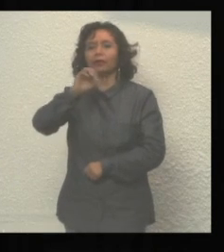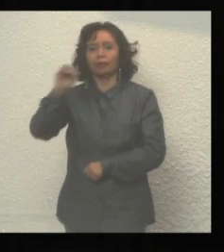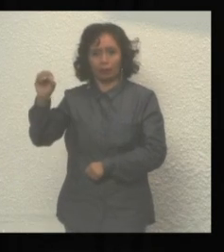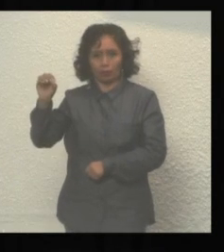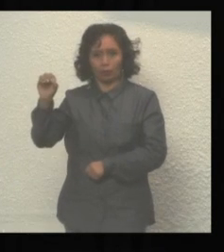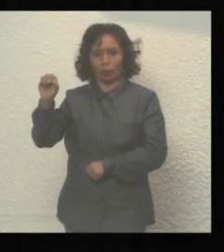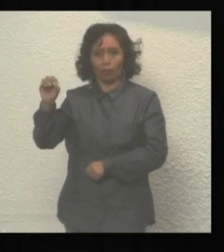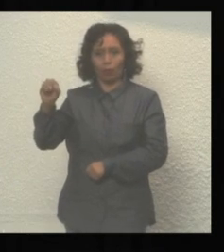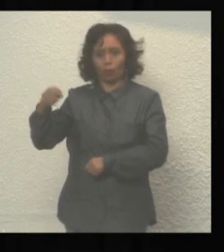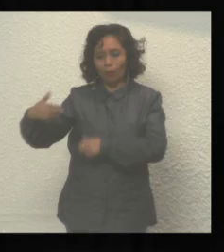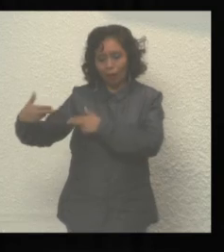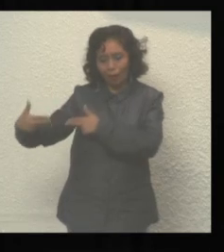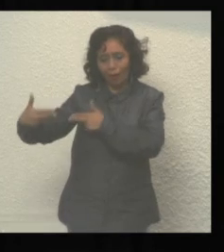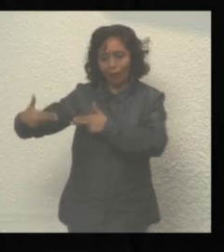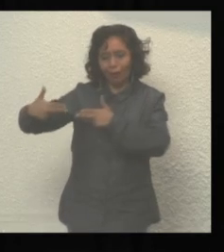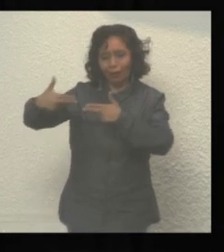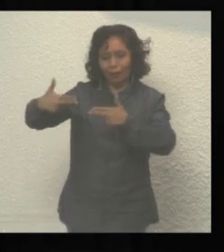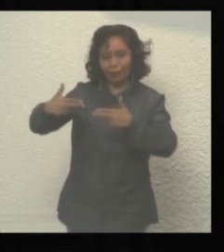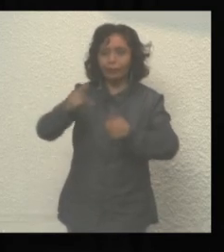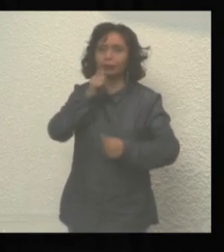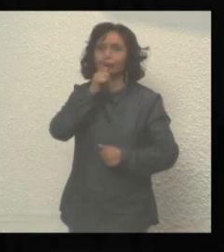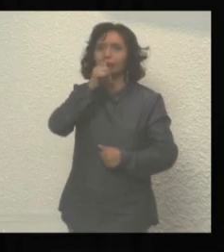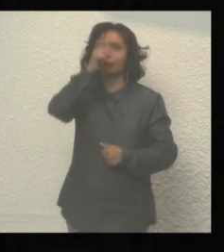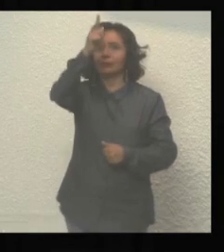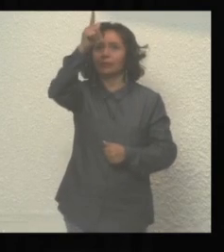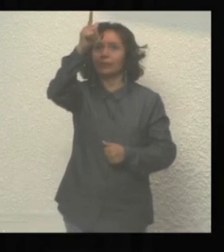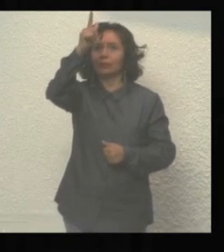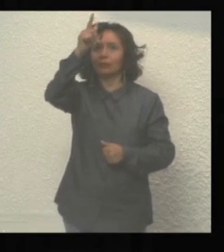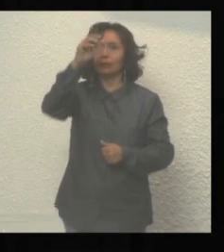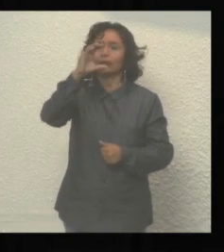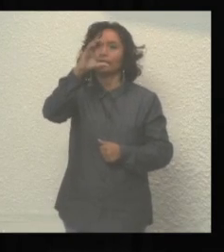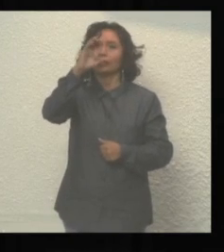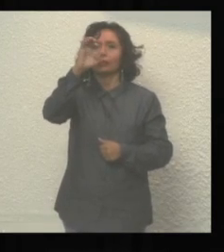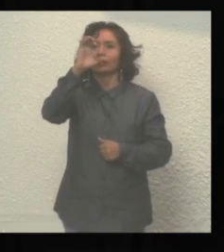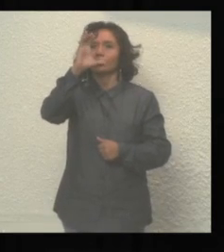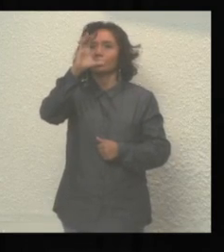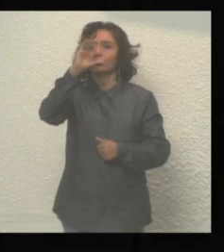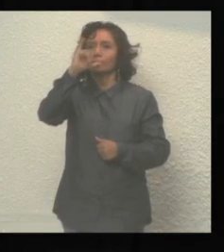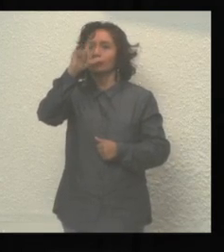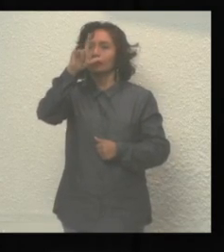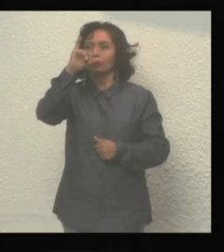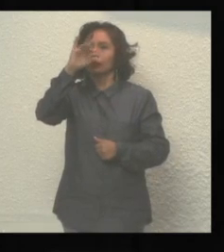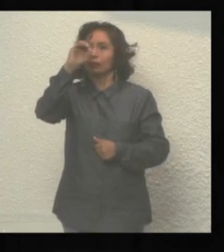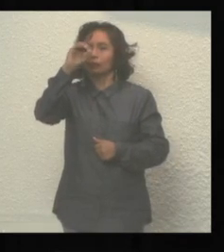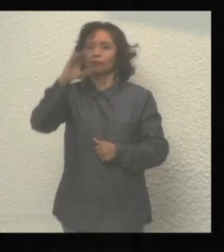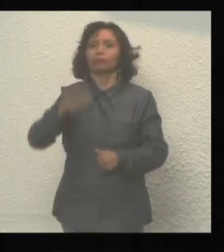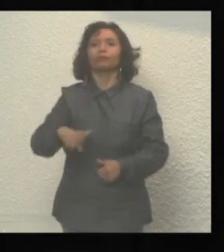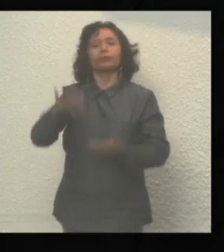el legado y el espíritu de Cecilio Chi. Muchas gracias.